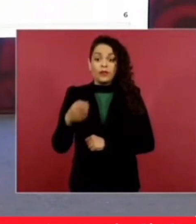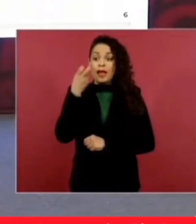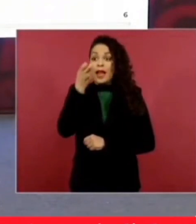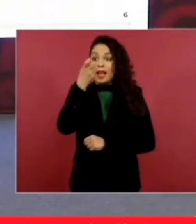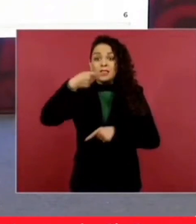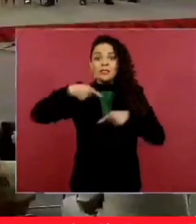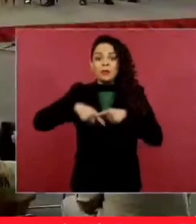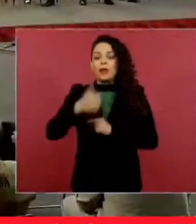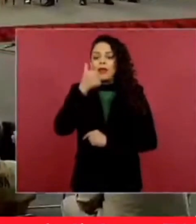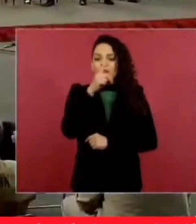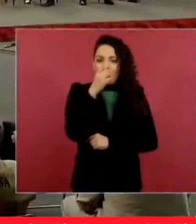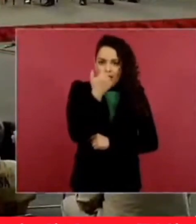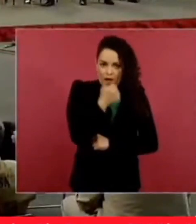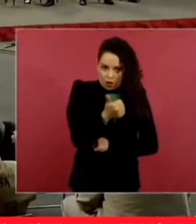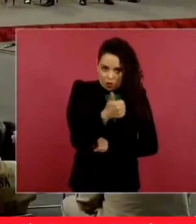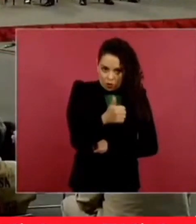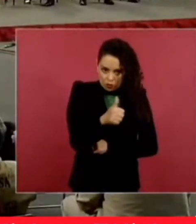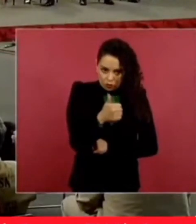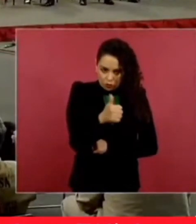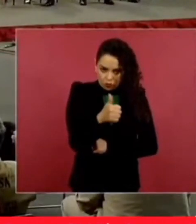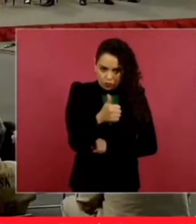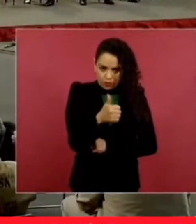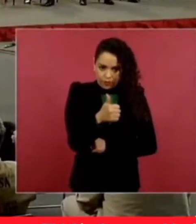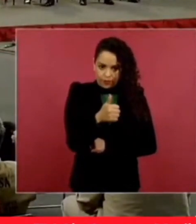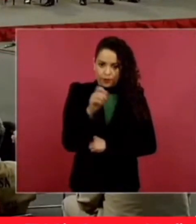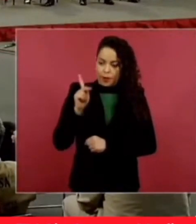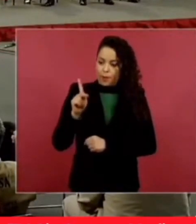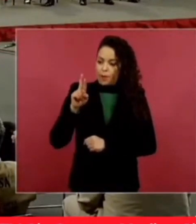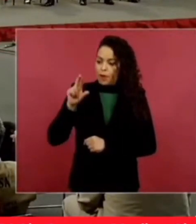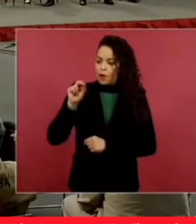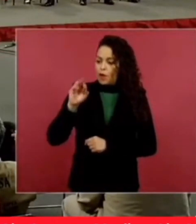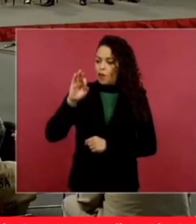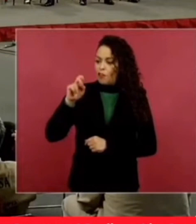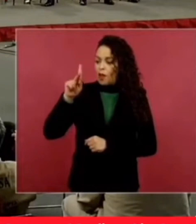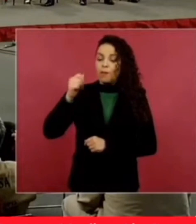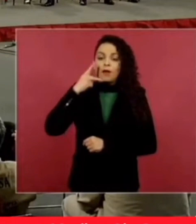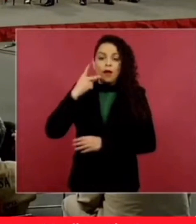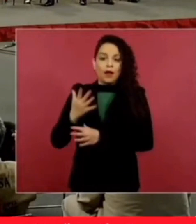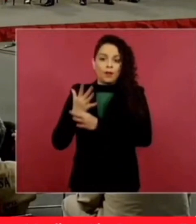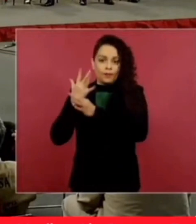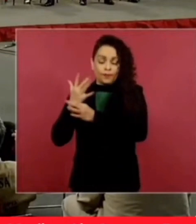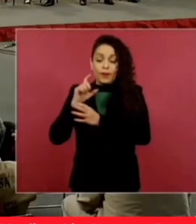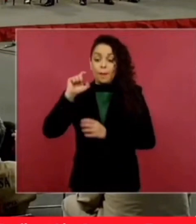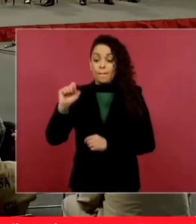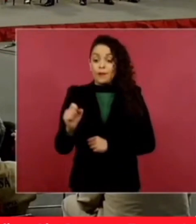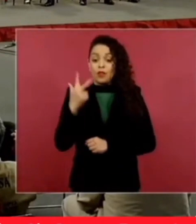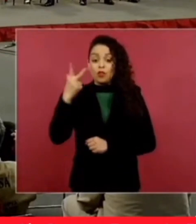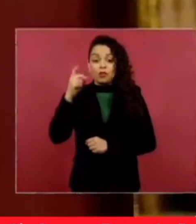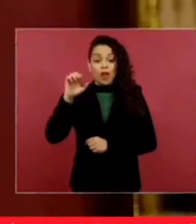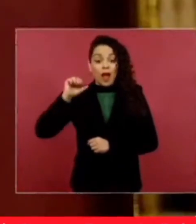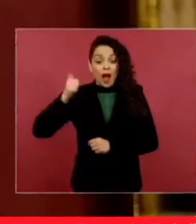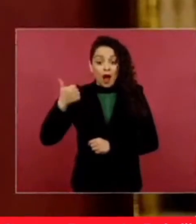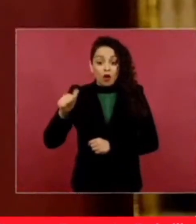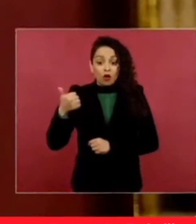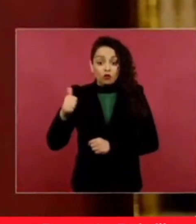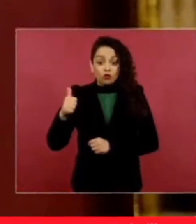De acuerdo a la parte administrativa que trae Profepa, el 28 de agosto hace la